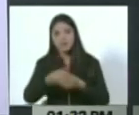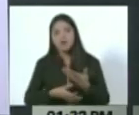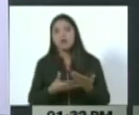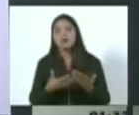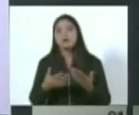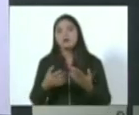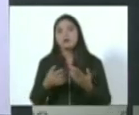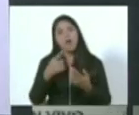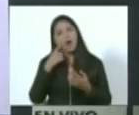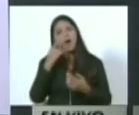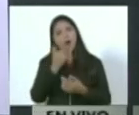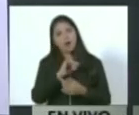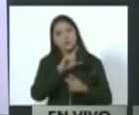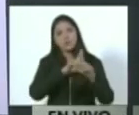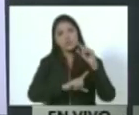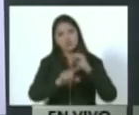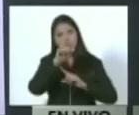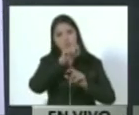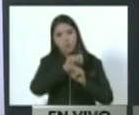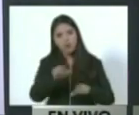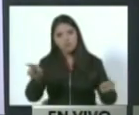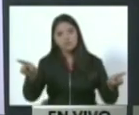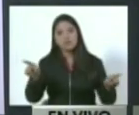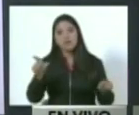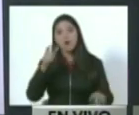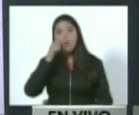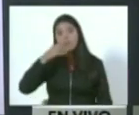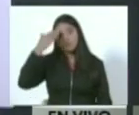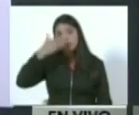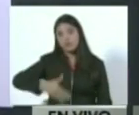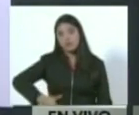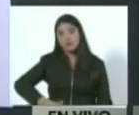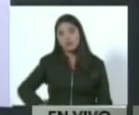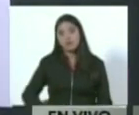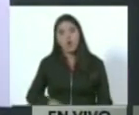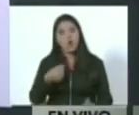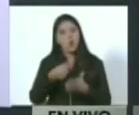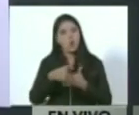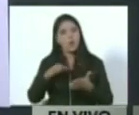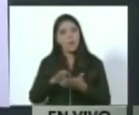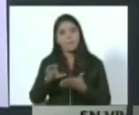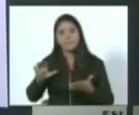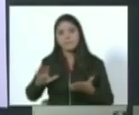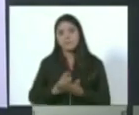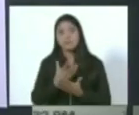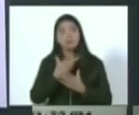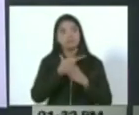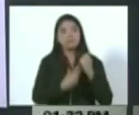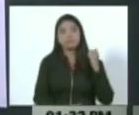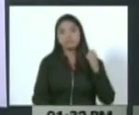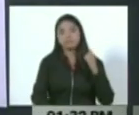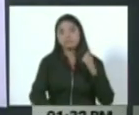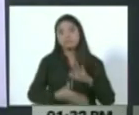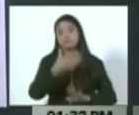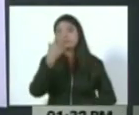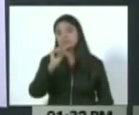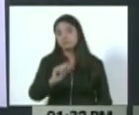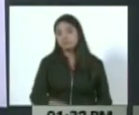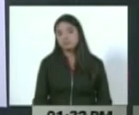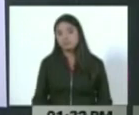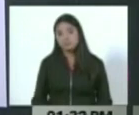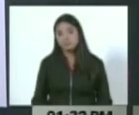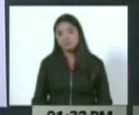aparece un Twitter del general golpista, prófugo de la justicia